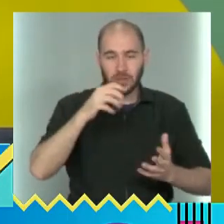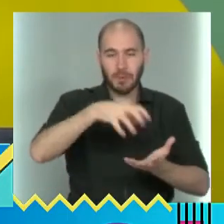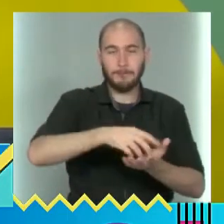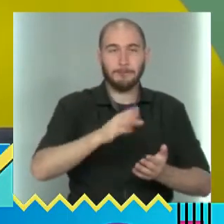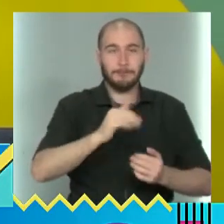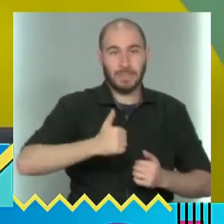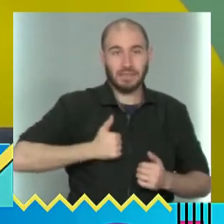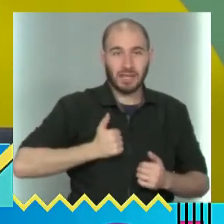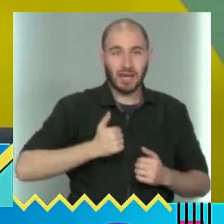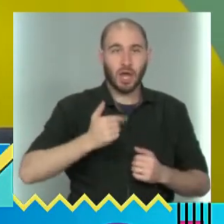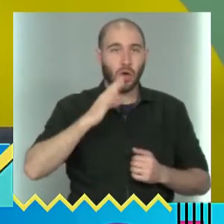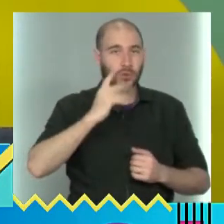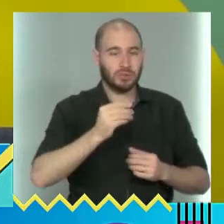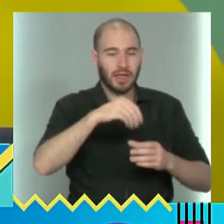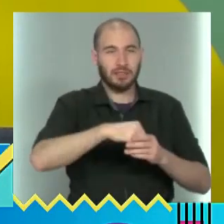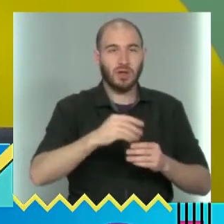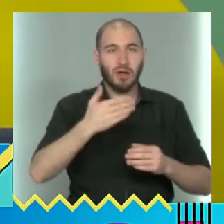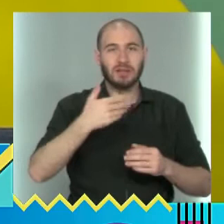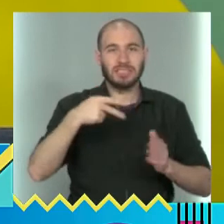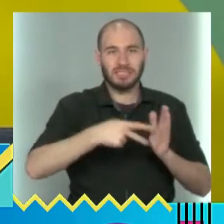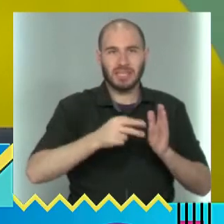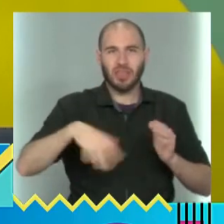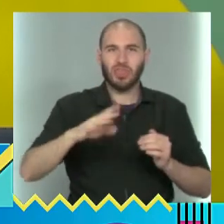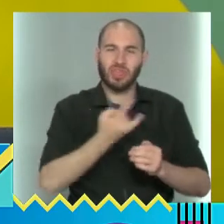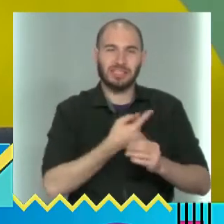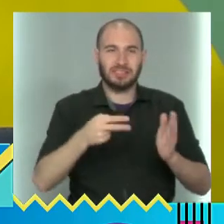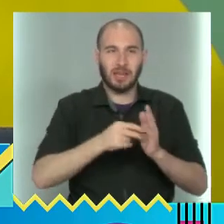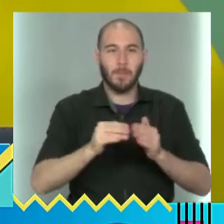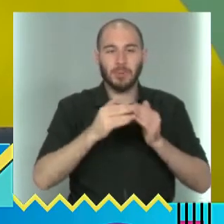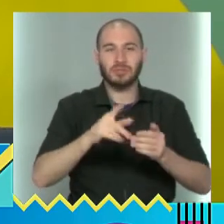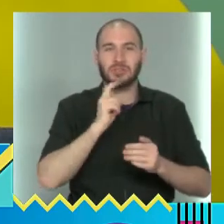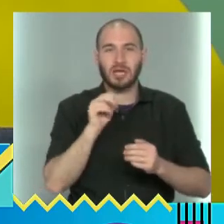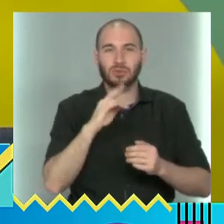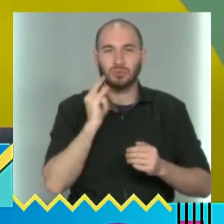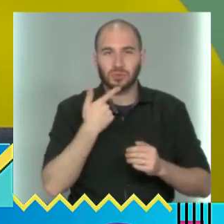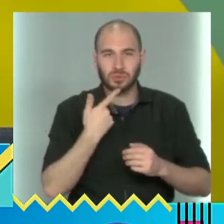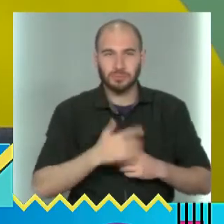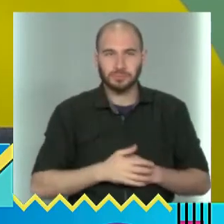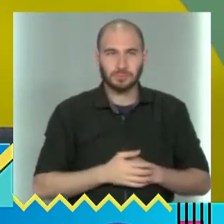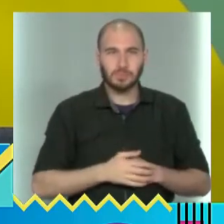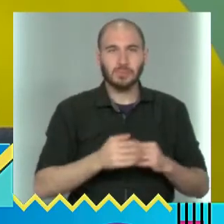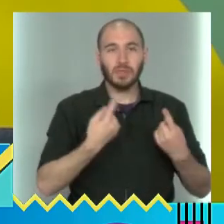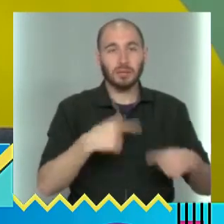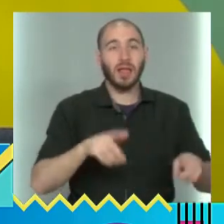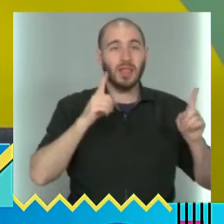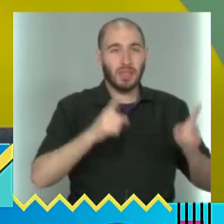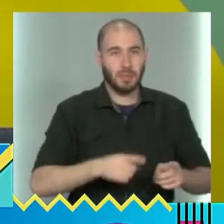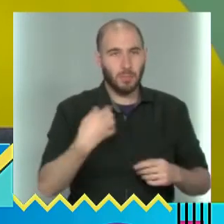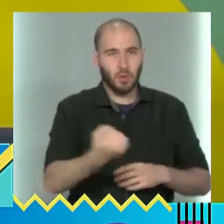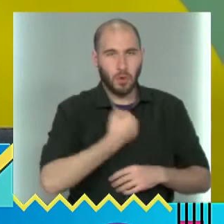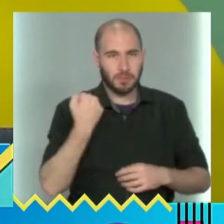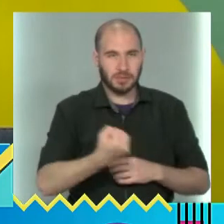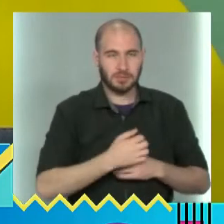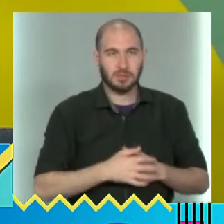tiene Rusia en Medio Oriente es en Siria, en el puerto de Tartus, algo que también es